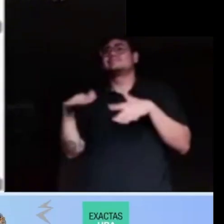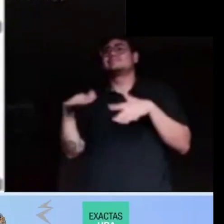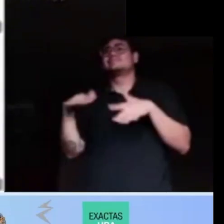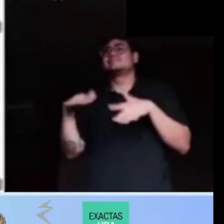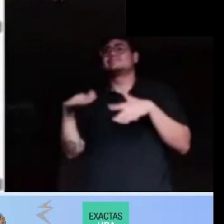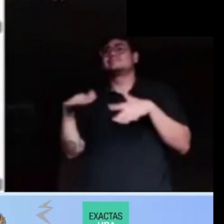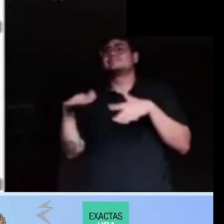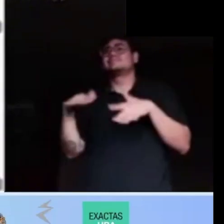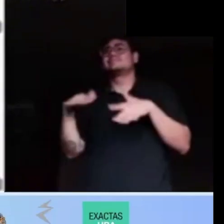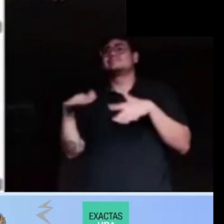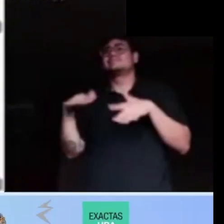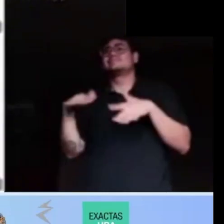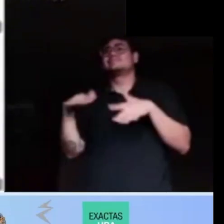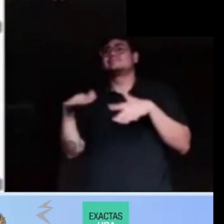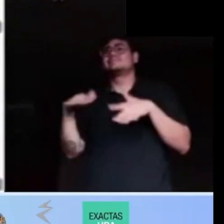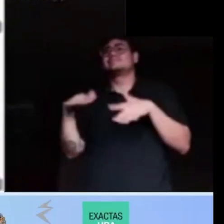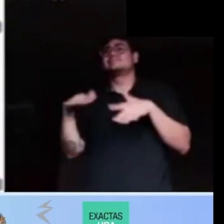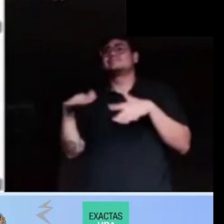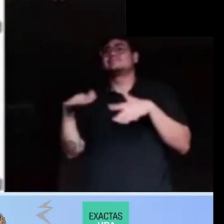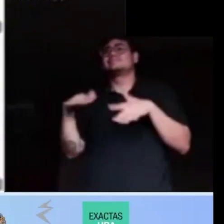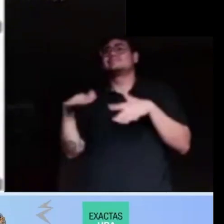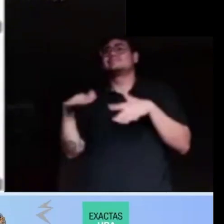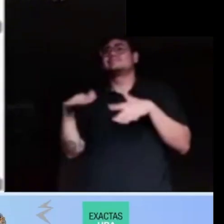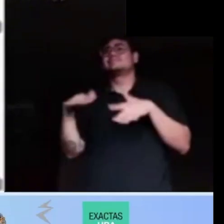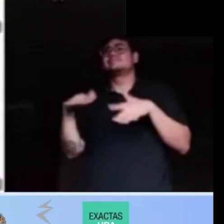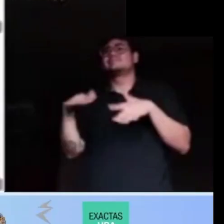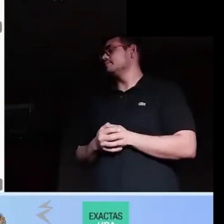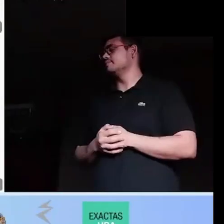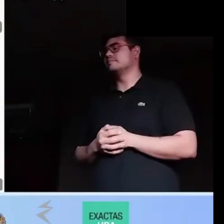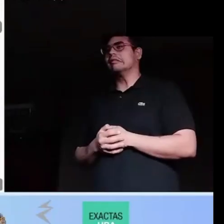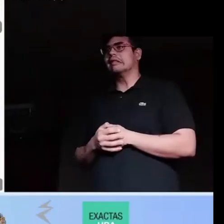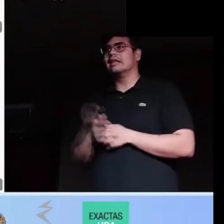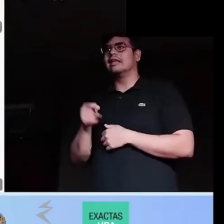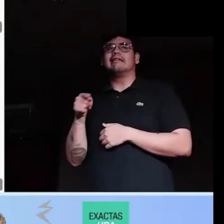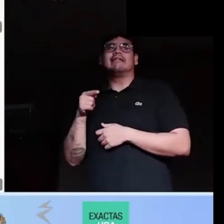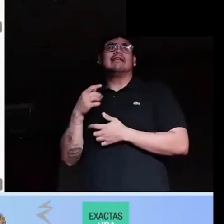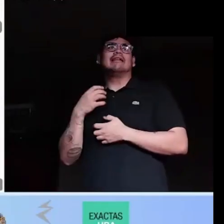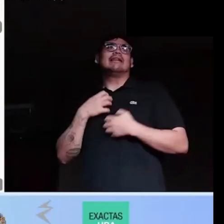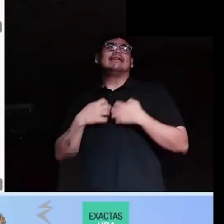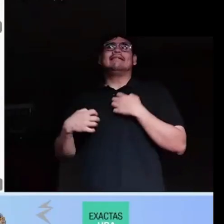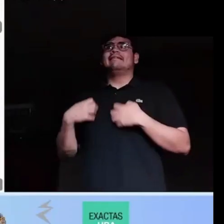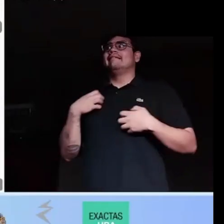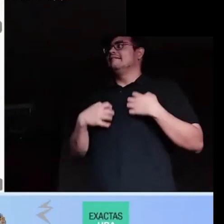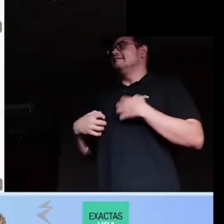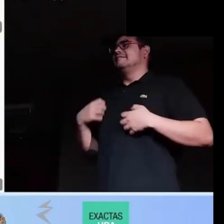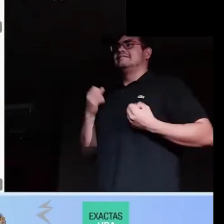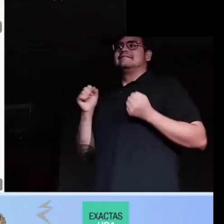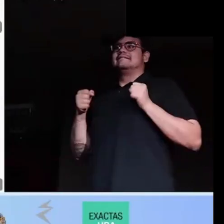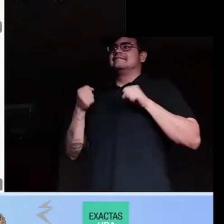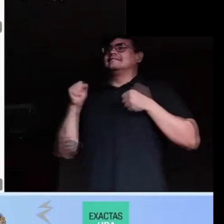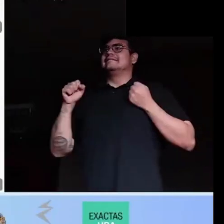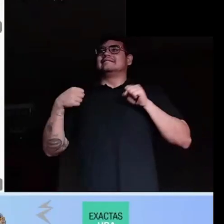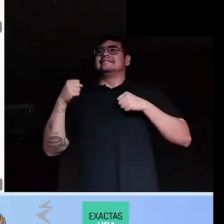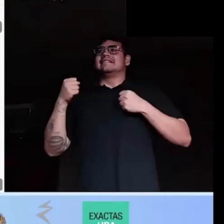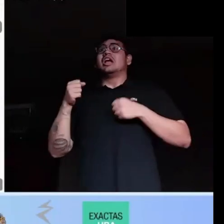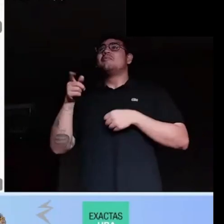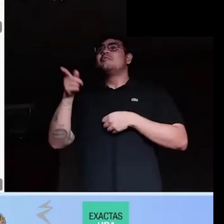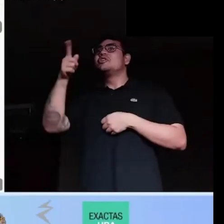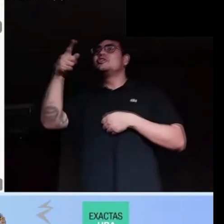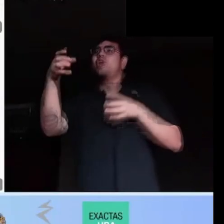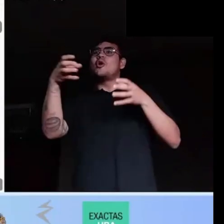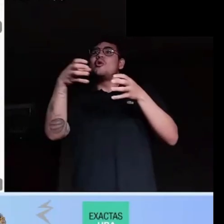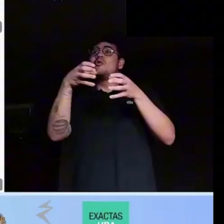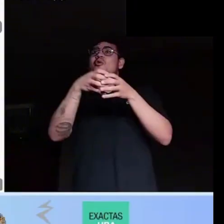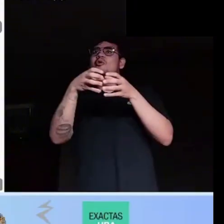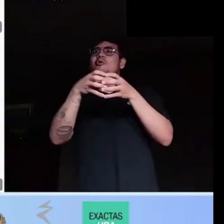tras bambalinas, que nosotros estábamos como ansiosos porque es esto de acercarnos al grupo, que nos